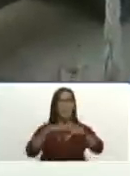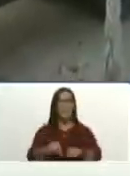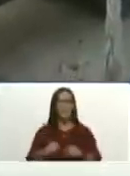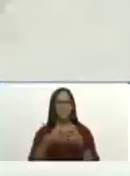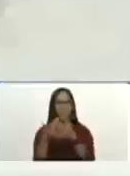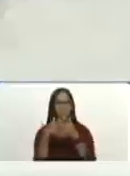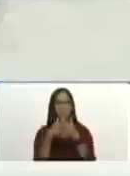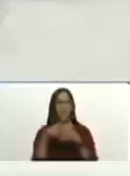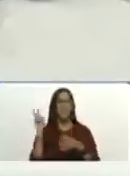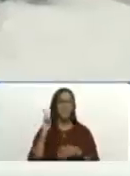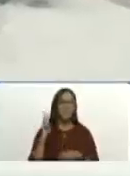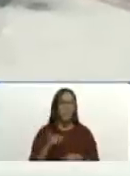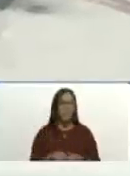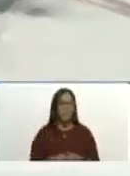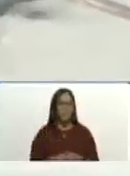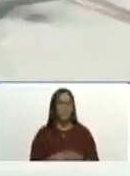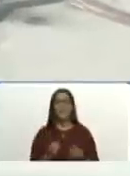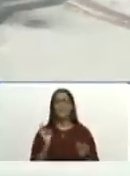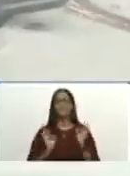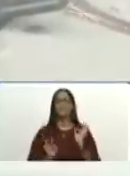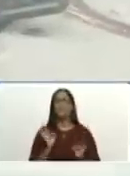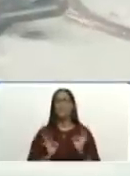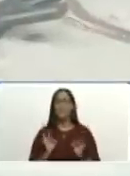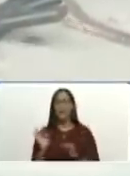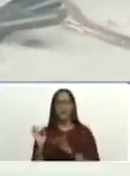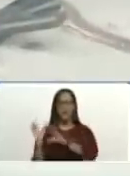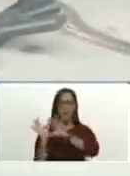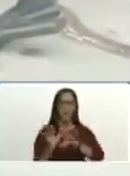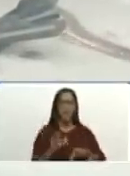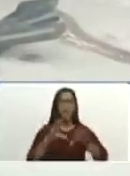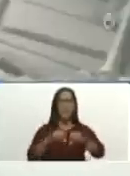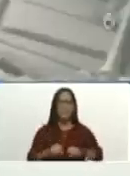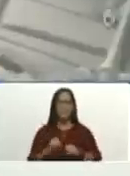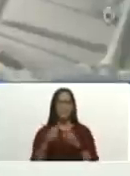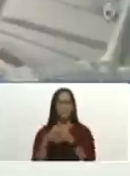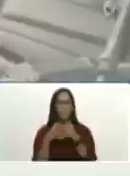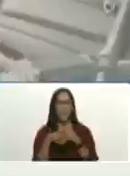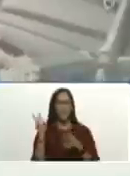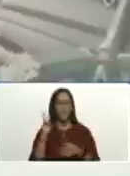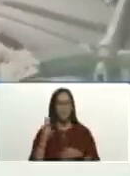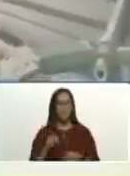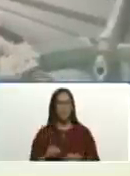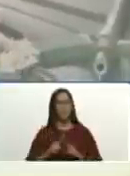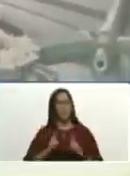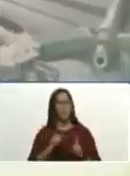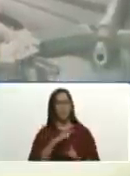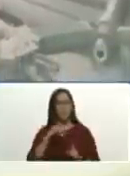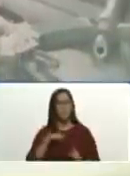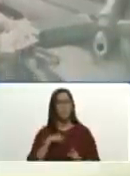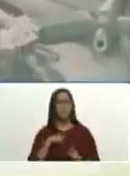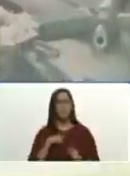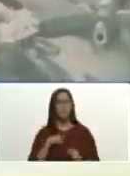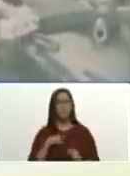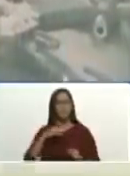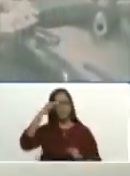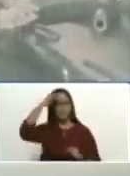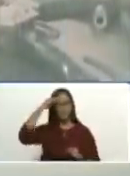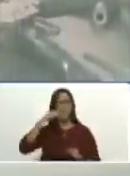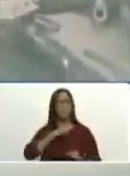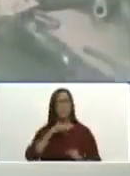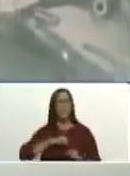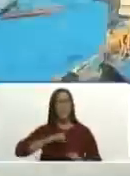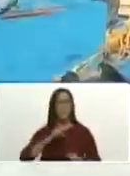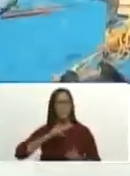a Venezuela, para justificar una invasión gringa a Venezuela. Pero nuestra Fuerza Armada Nacional Bolivariana, nuestra